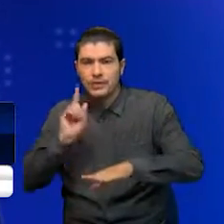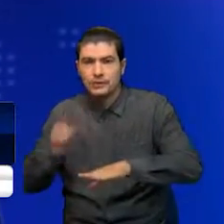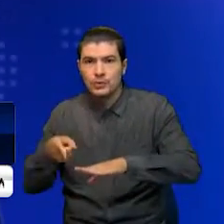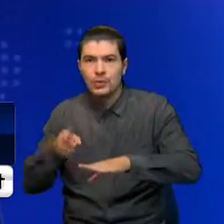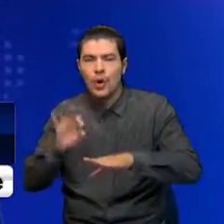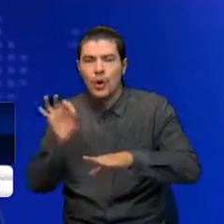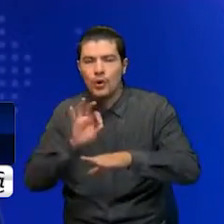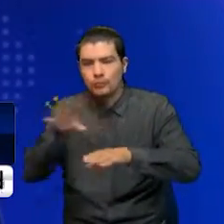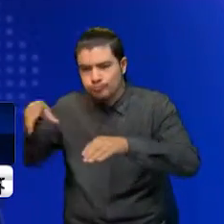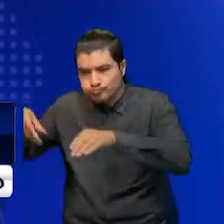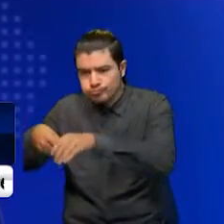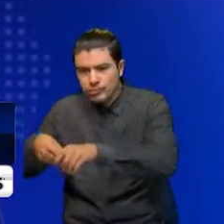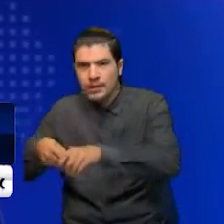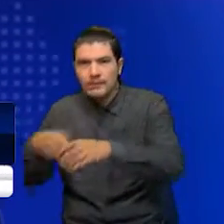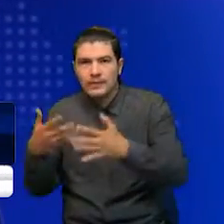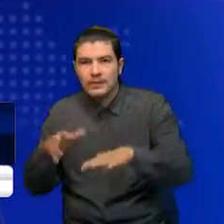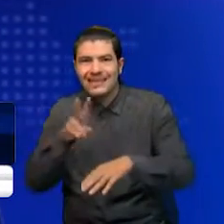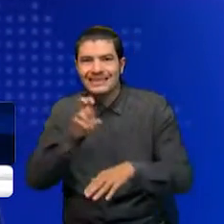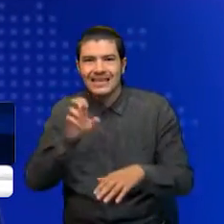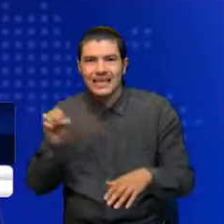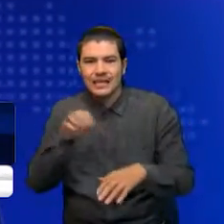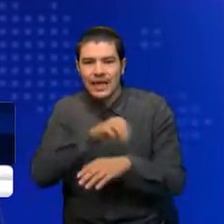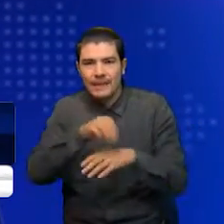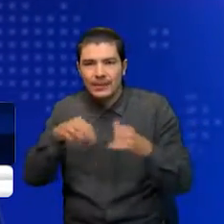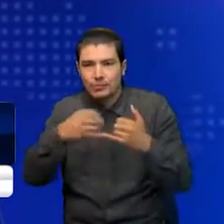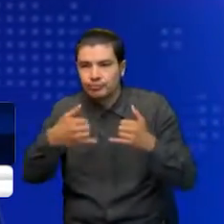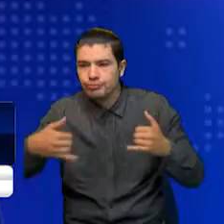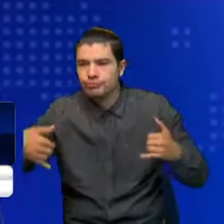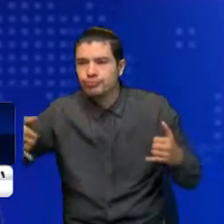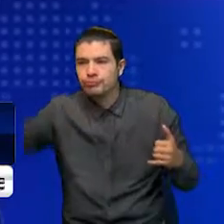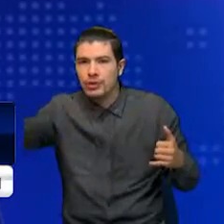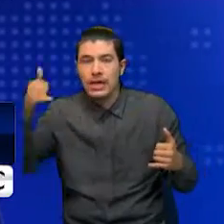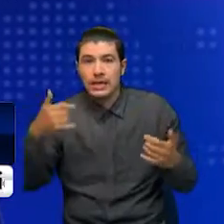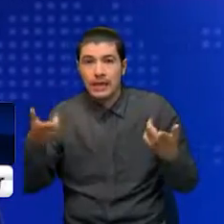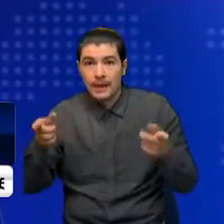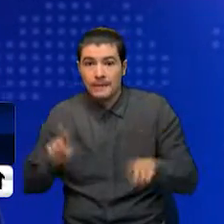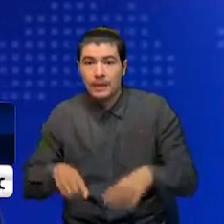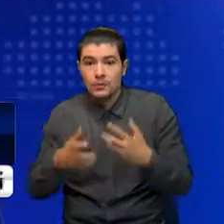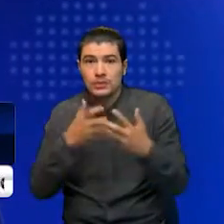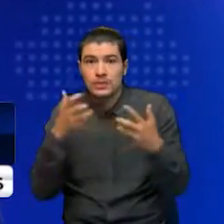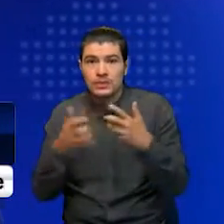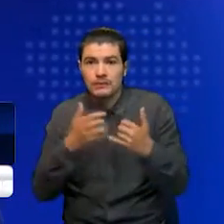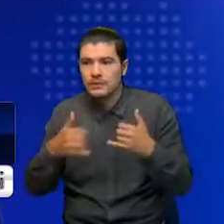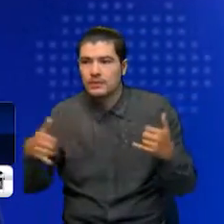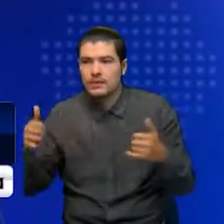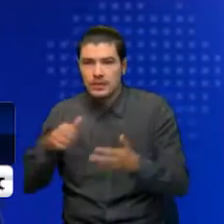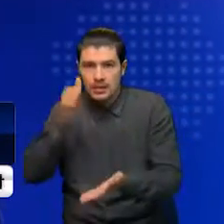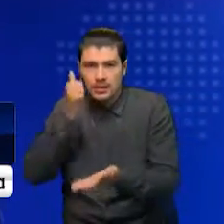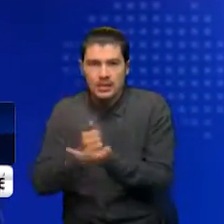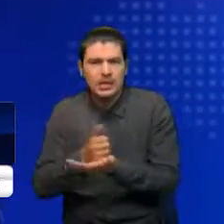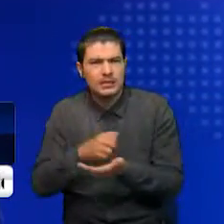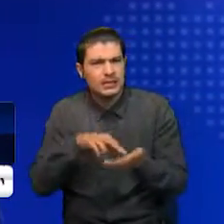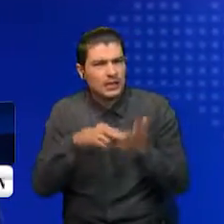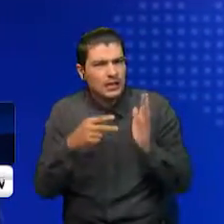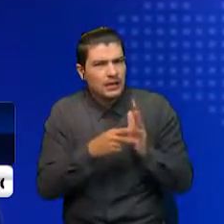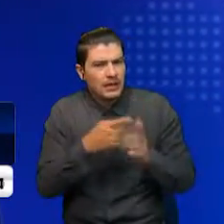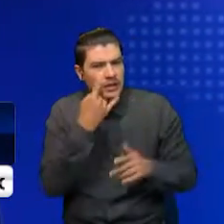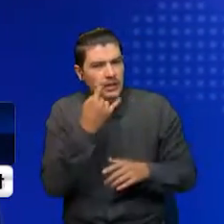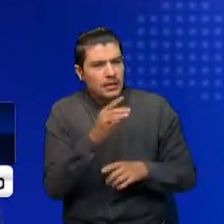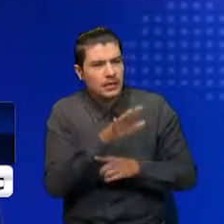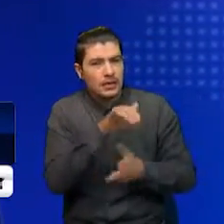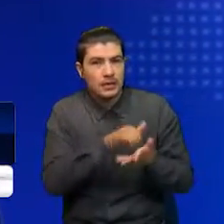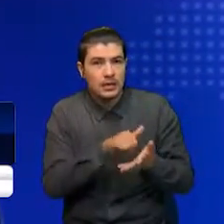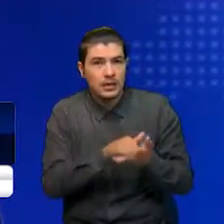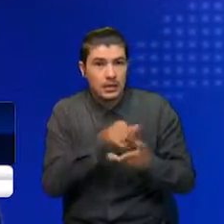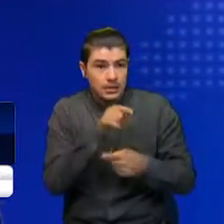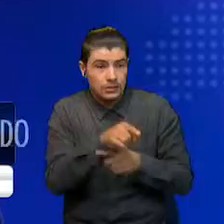estaba ocasionado con 70 metros de cable dúplex y tenía un sistema de acción por cable de mando. Lo que llamó la atención de las autoridades es